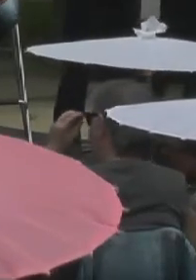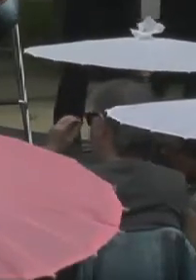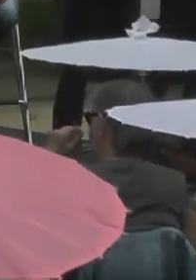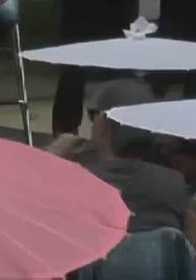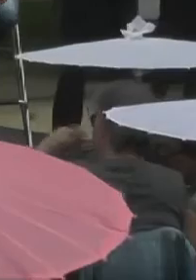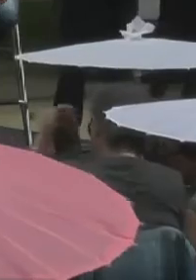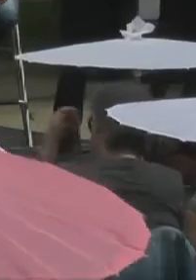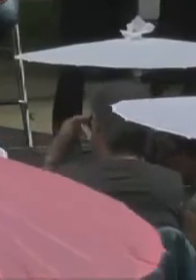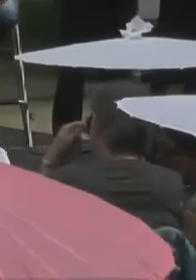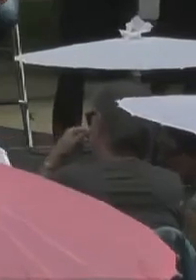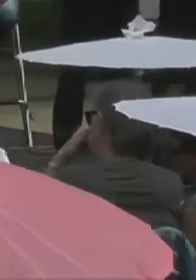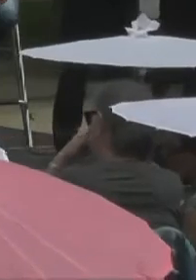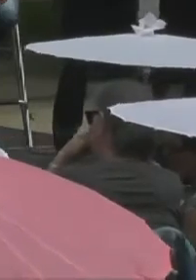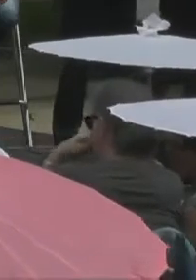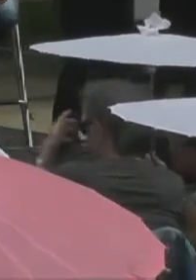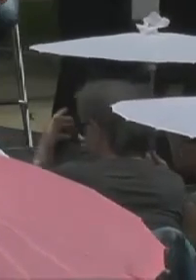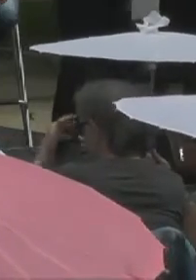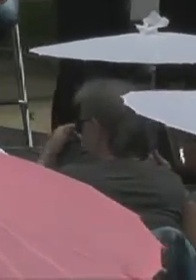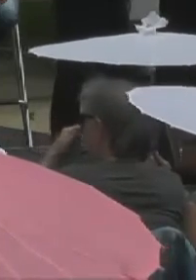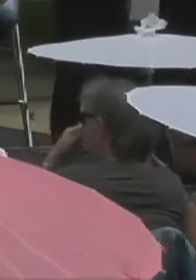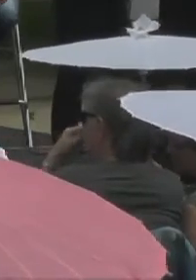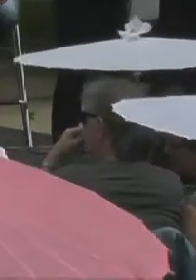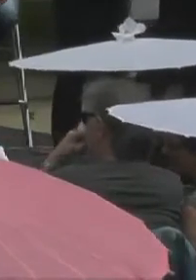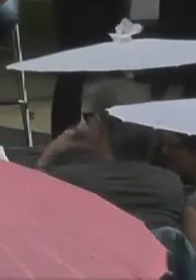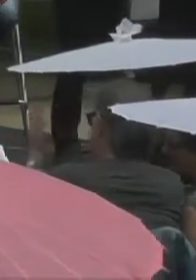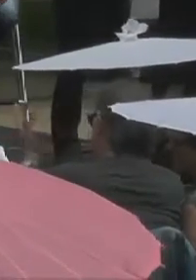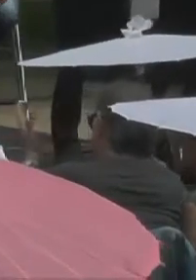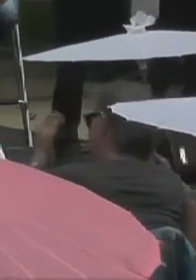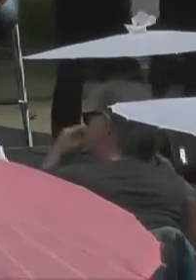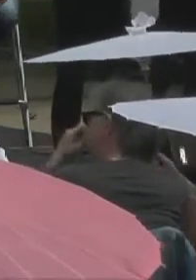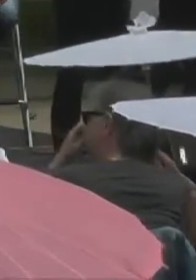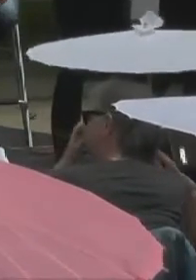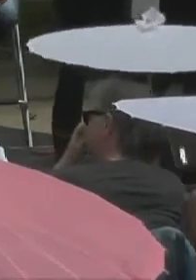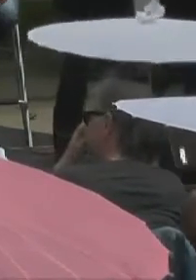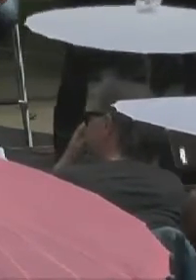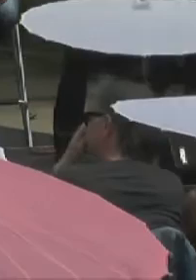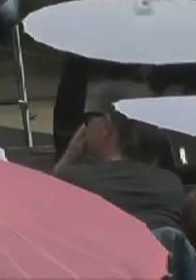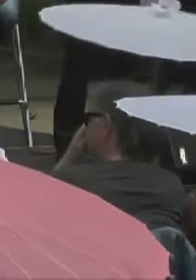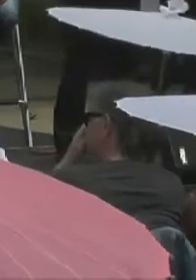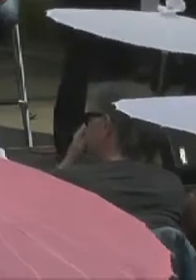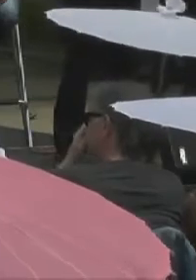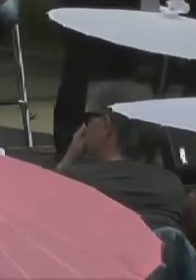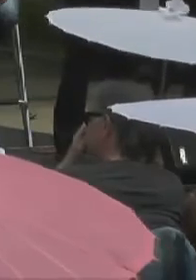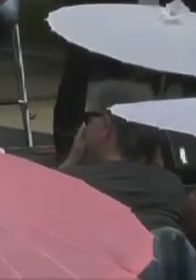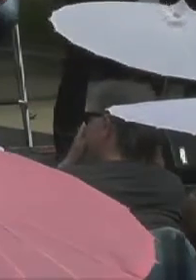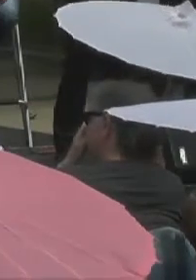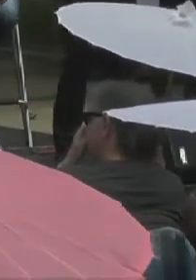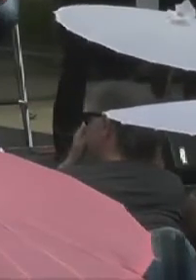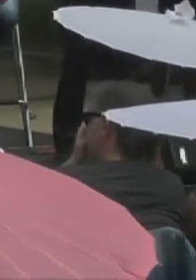Eu o pequerrechiño de 6 anos xa sei que non vai a entender cando lle decimos todo isto.